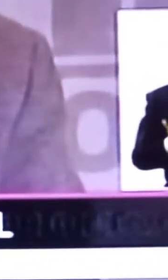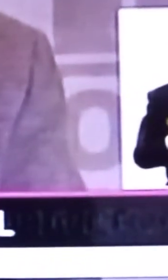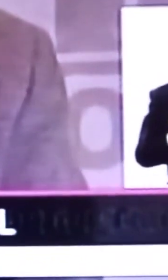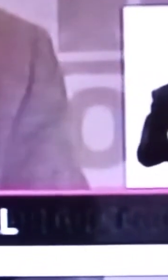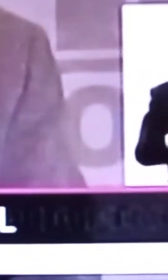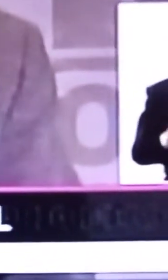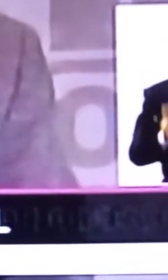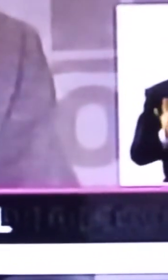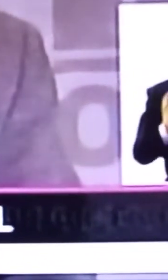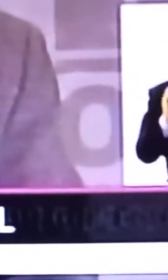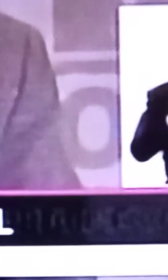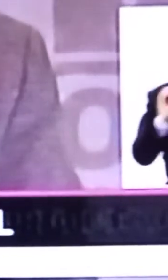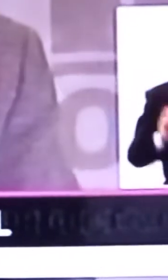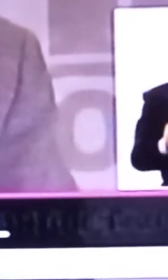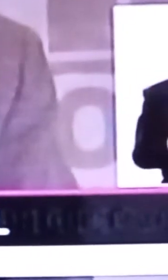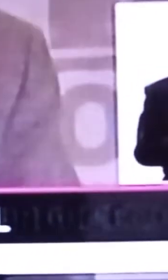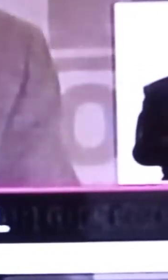87.9%